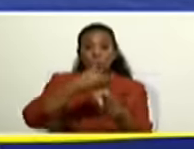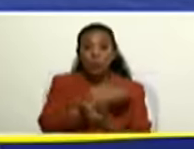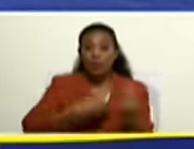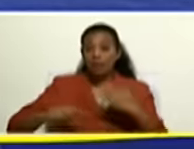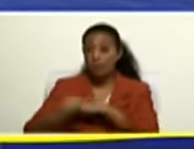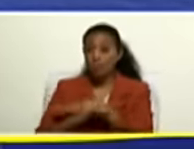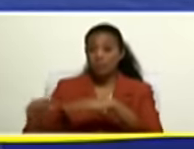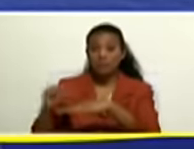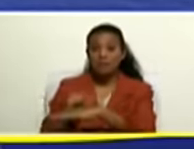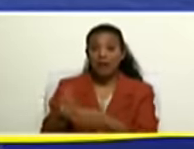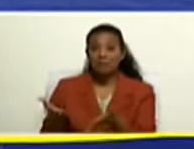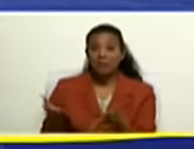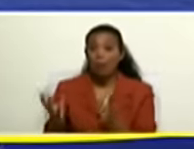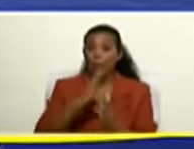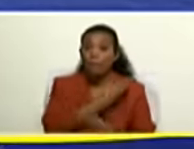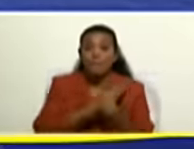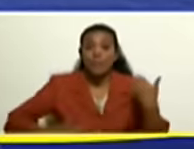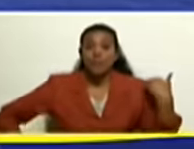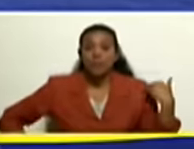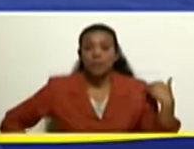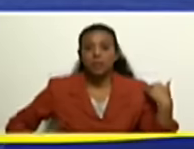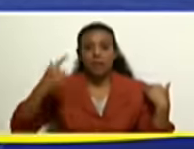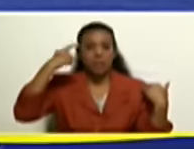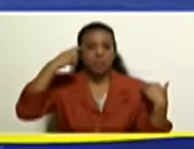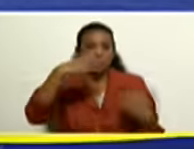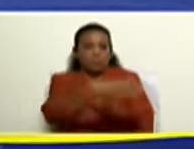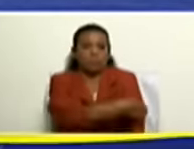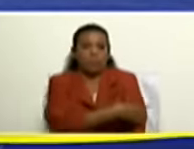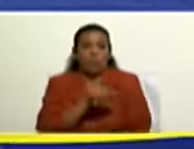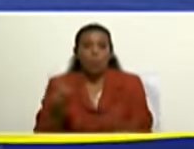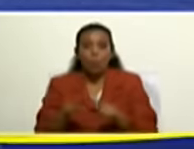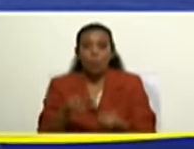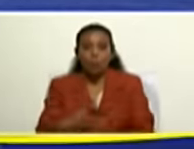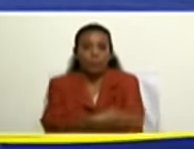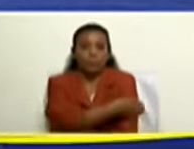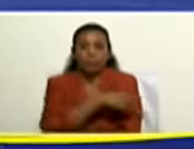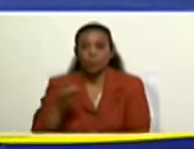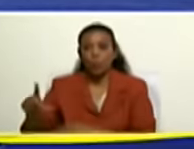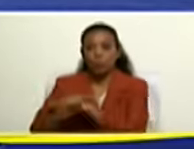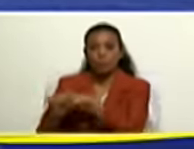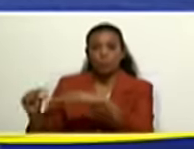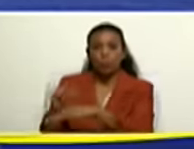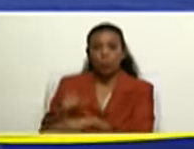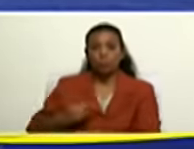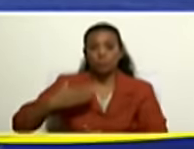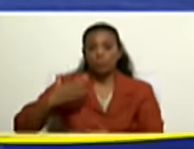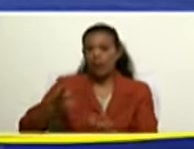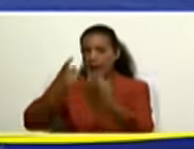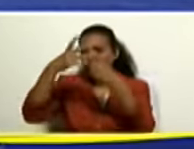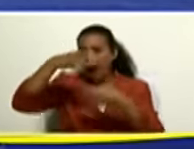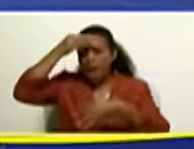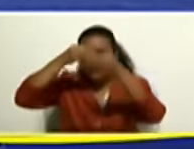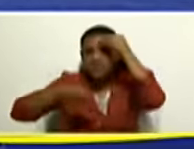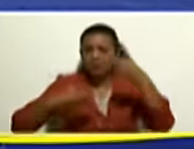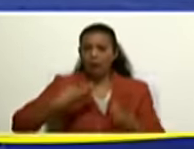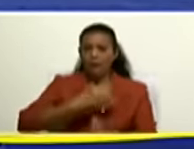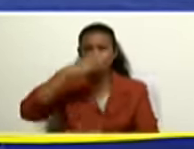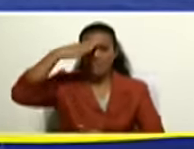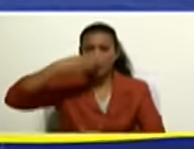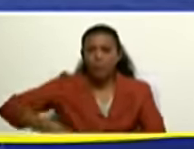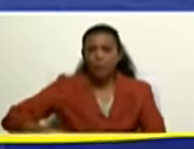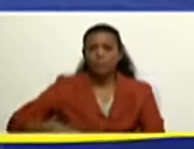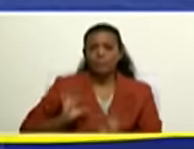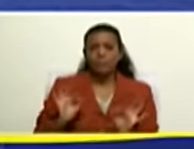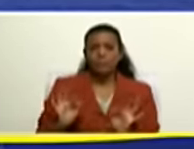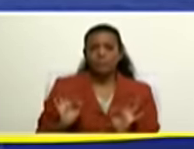Guyana un extremista de derecha de formación militar formado en el